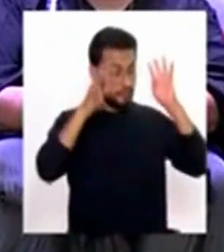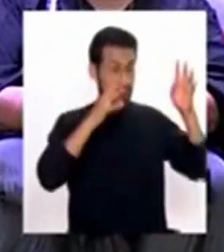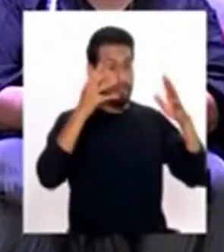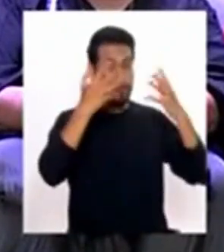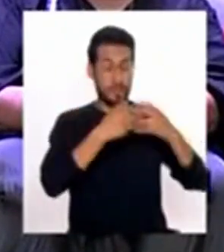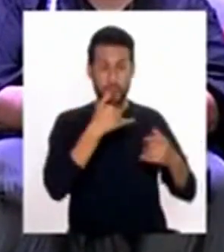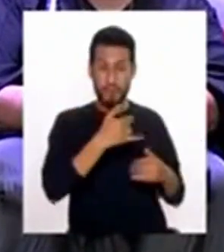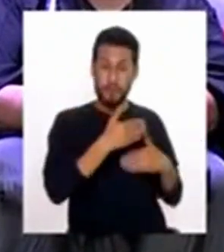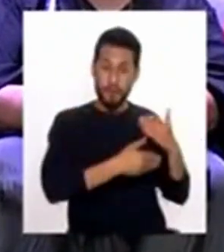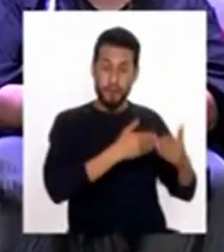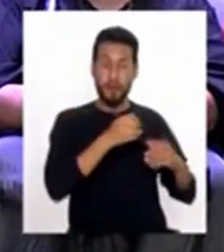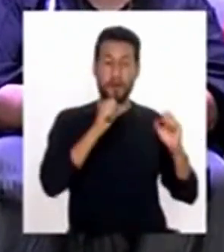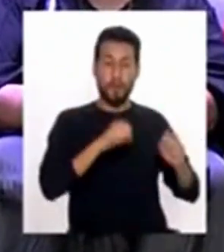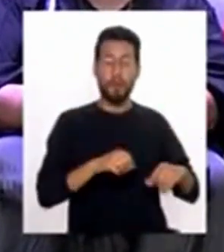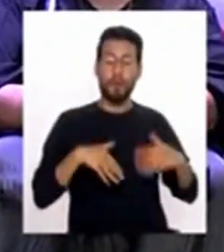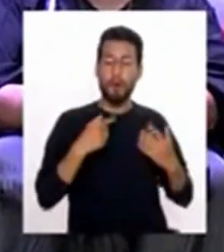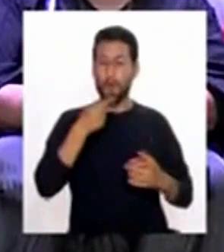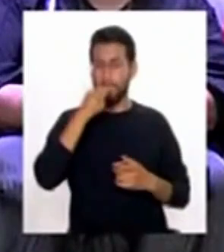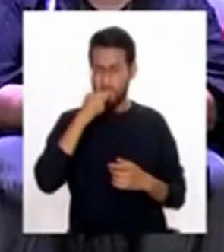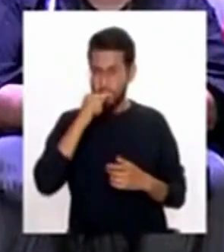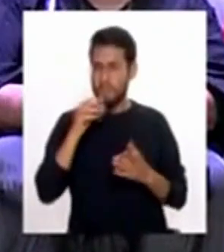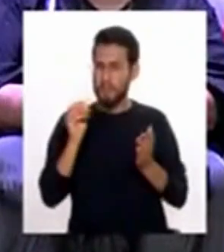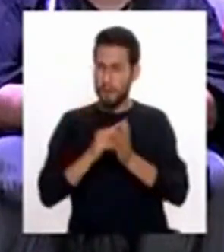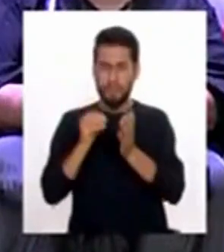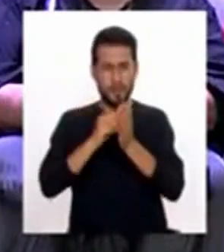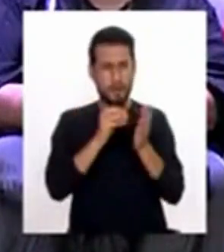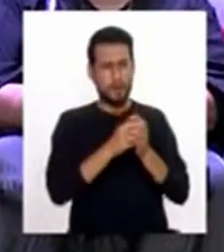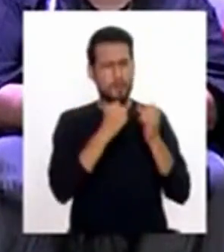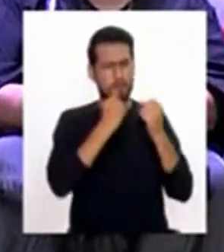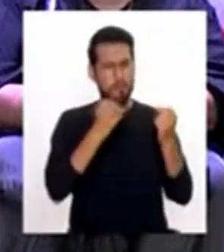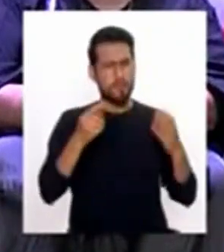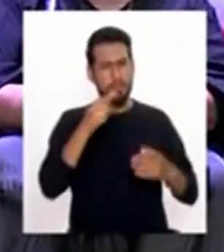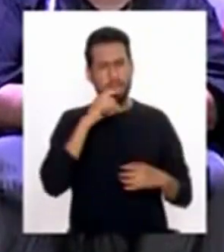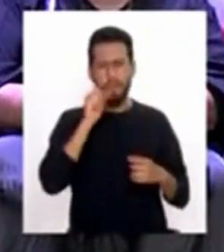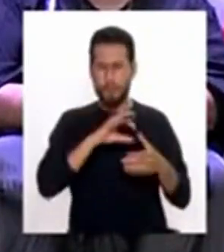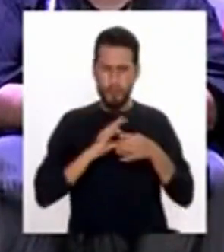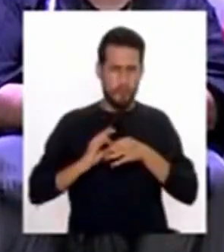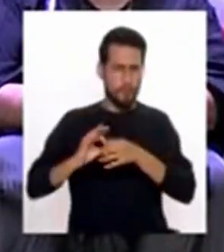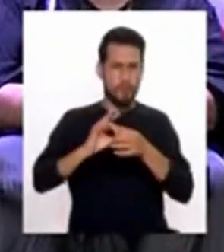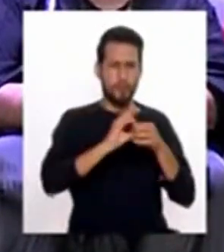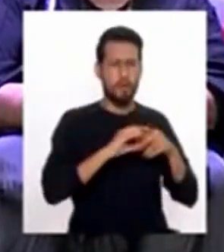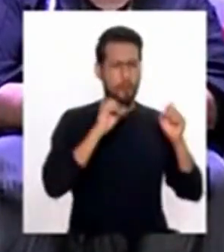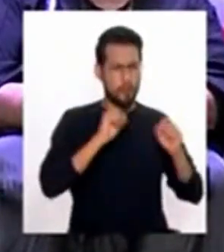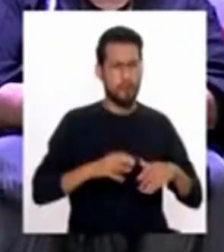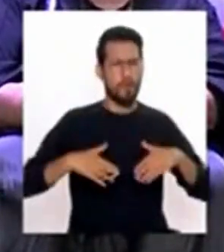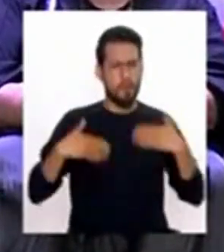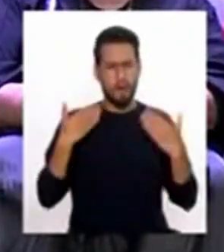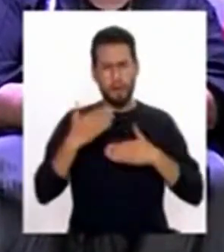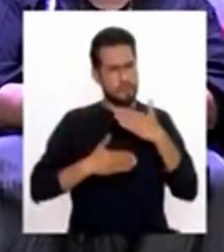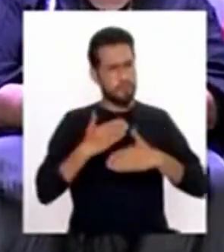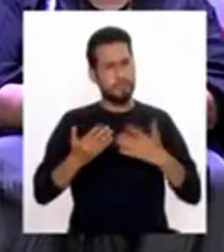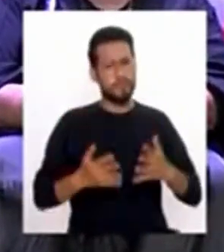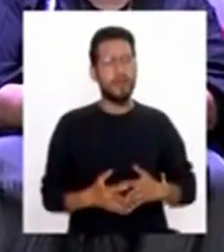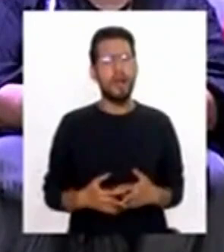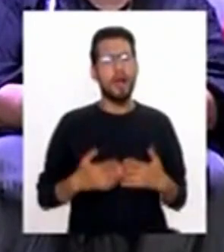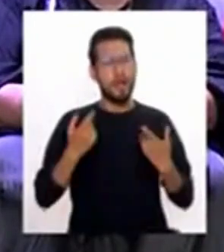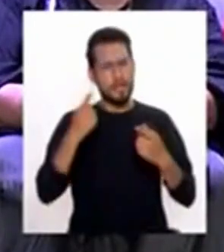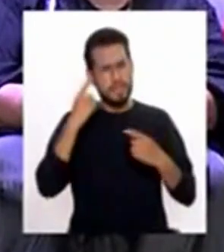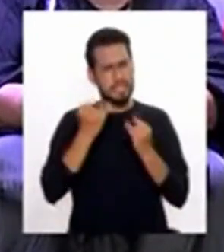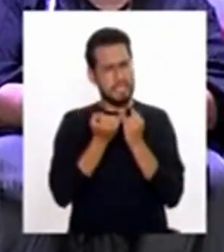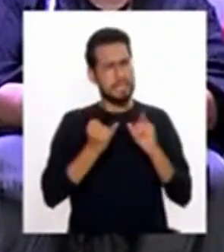estas semillas, haremos que más mujeres, miles de mujeres, nos unamos y podamos salir adelante en